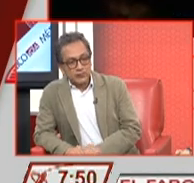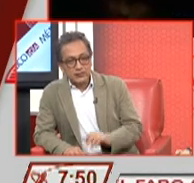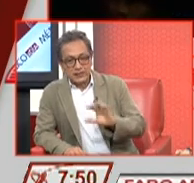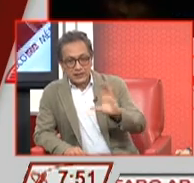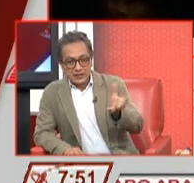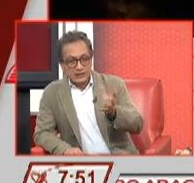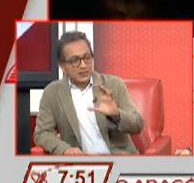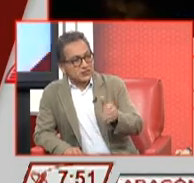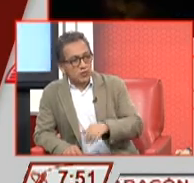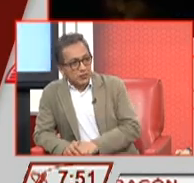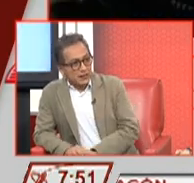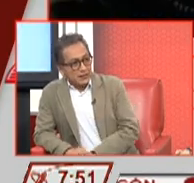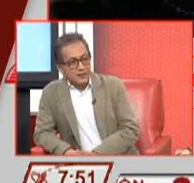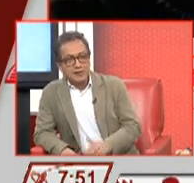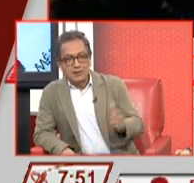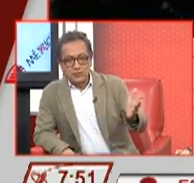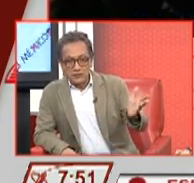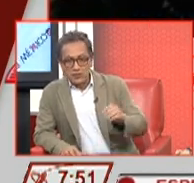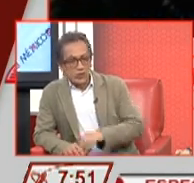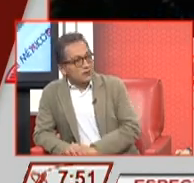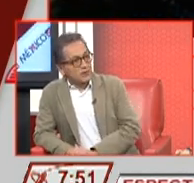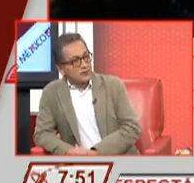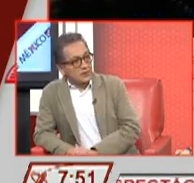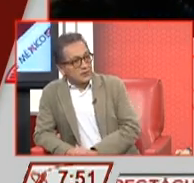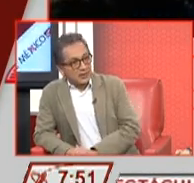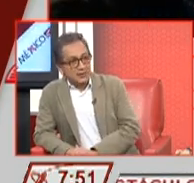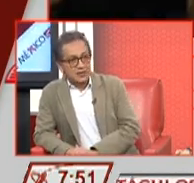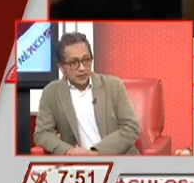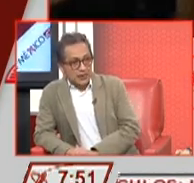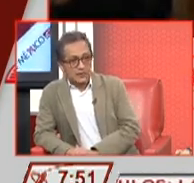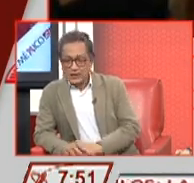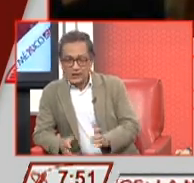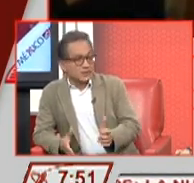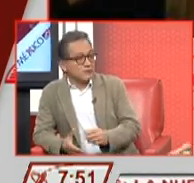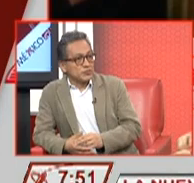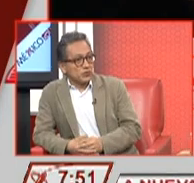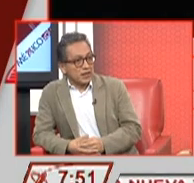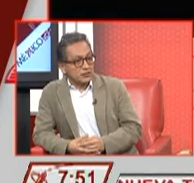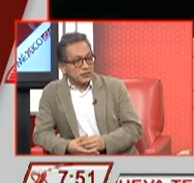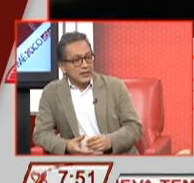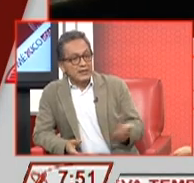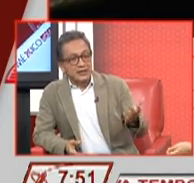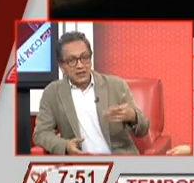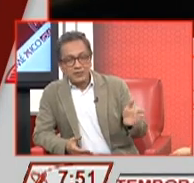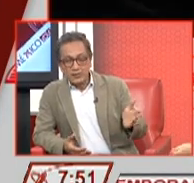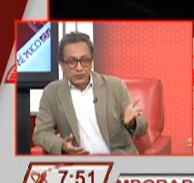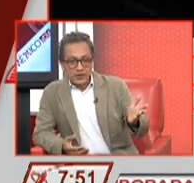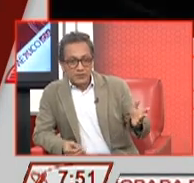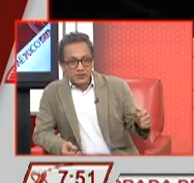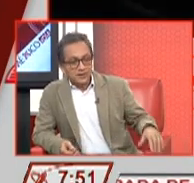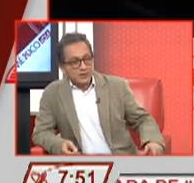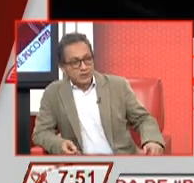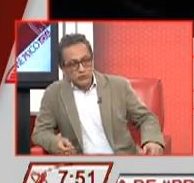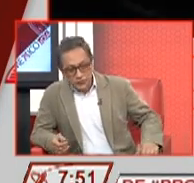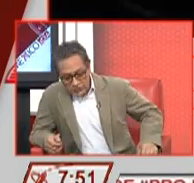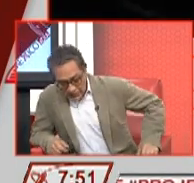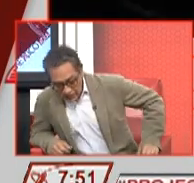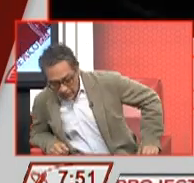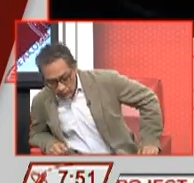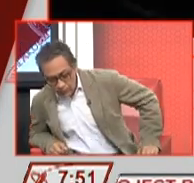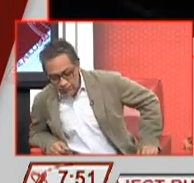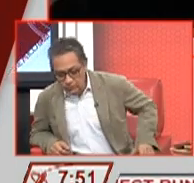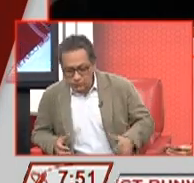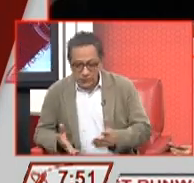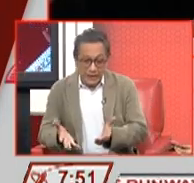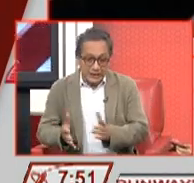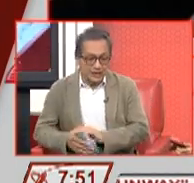personajes, digamos, que se desdoblan. Con Eduardo Manos de Tijera también, es el mismo caso. Y también, por ejemplo, estaba Tom Cruise